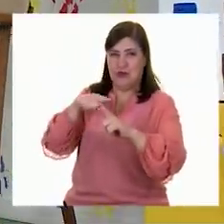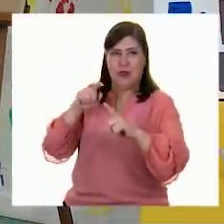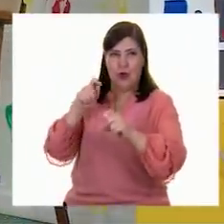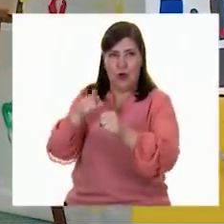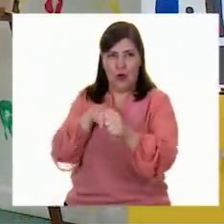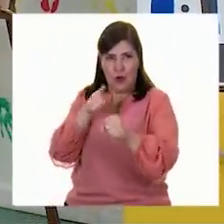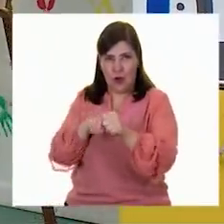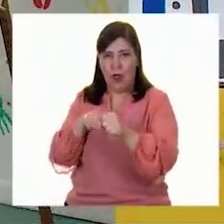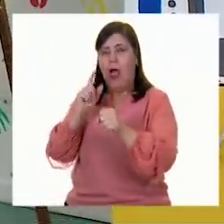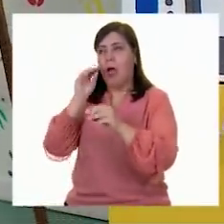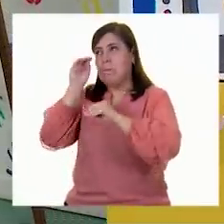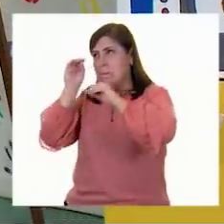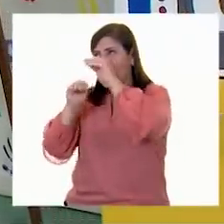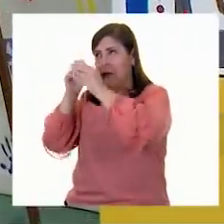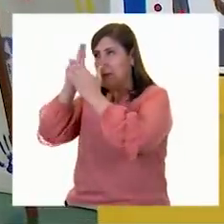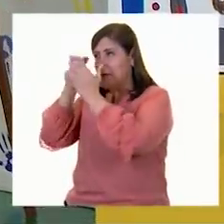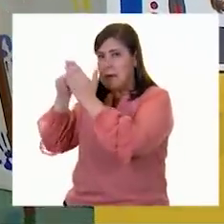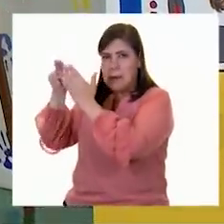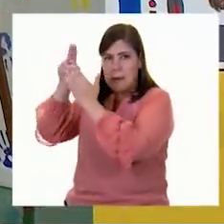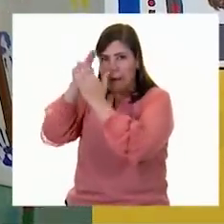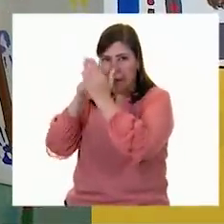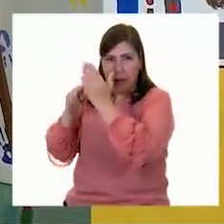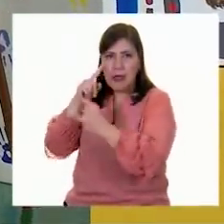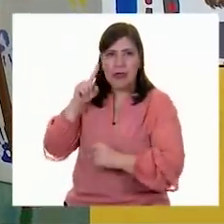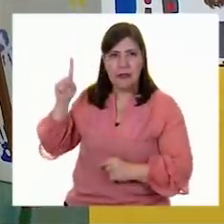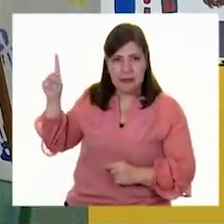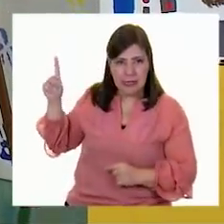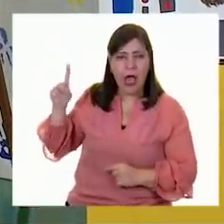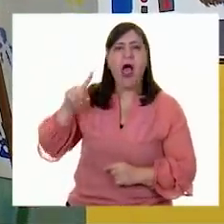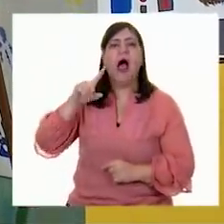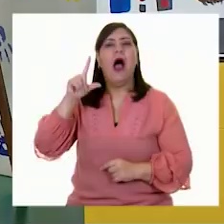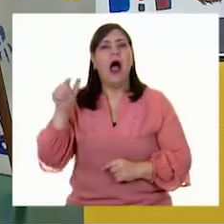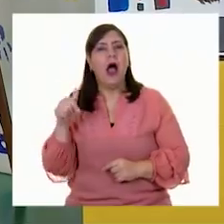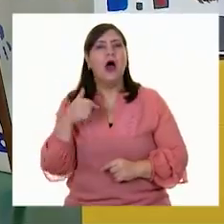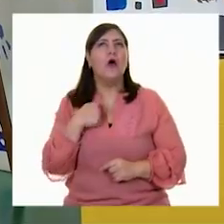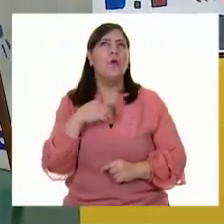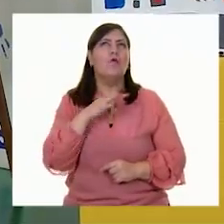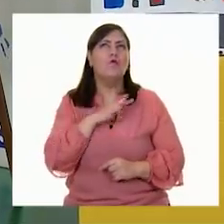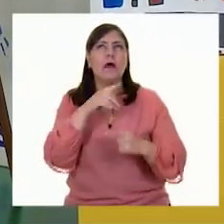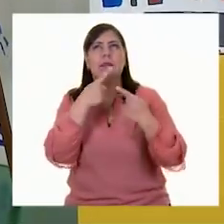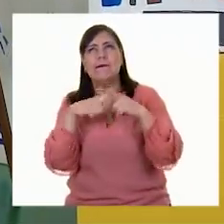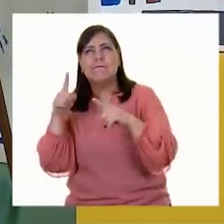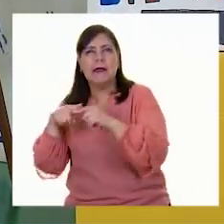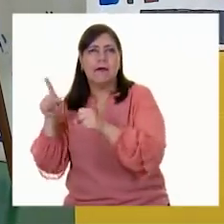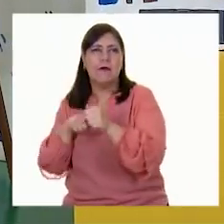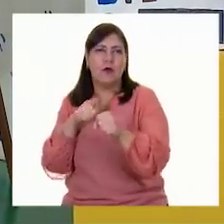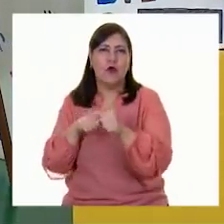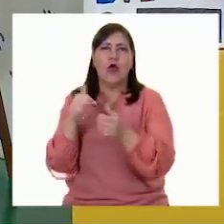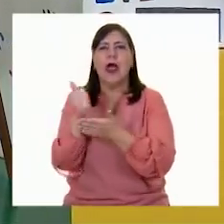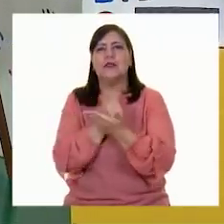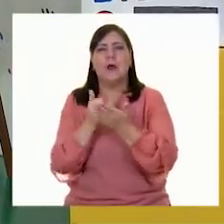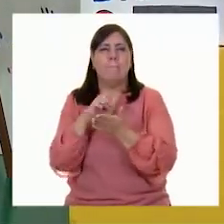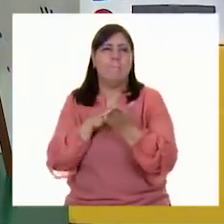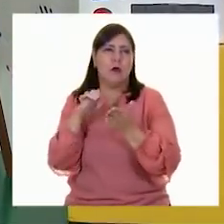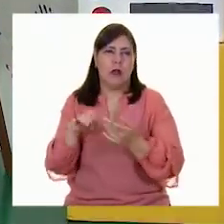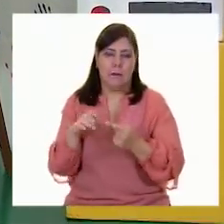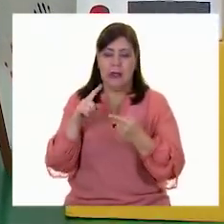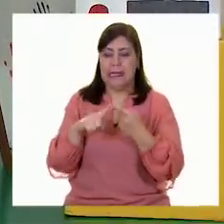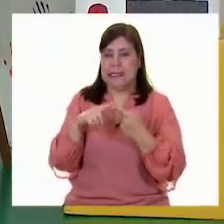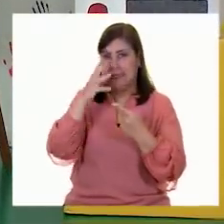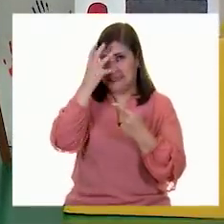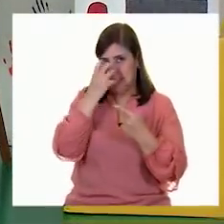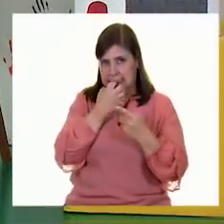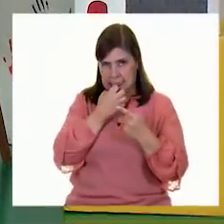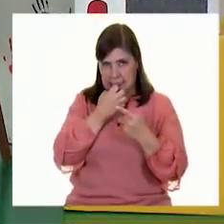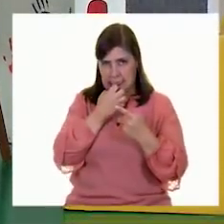forma, combino los colores y entonces puedo sacar varios tonos de azul. ¿No? Por ejemplo, la tristeza